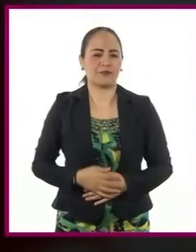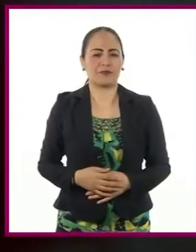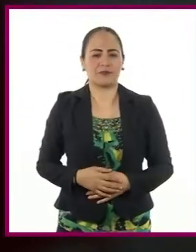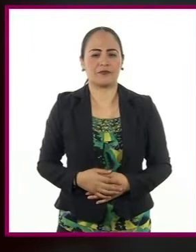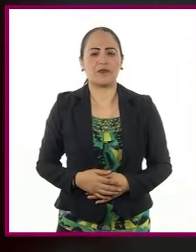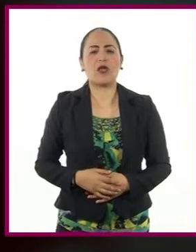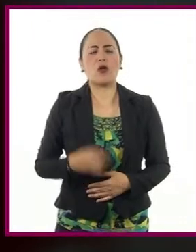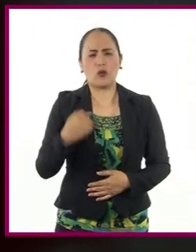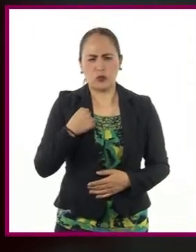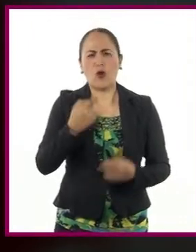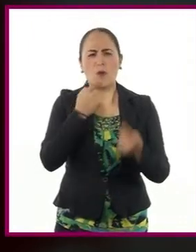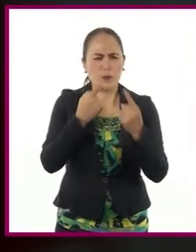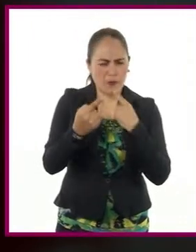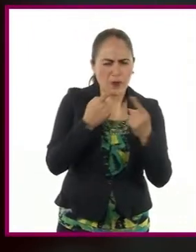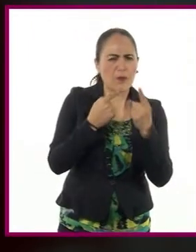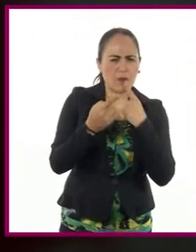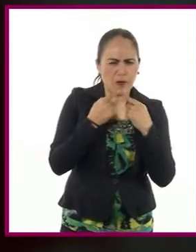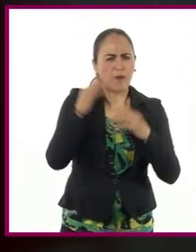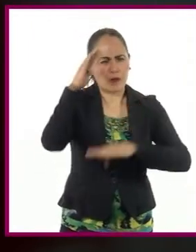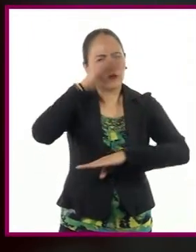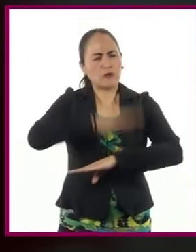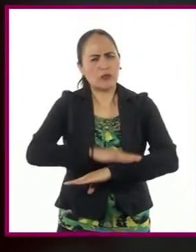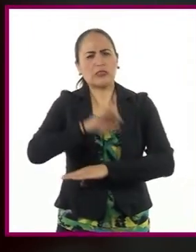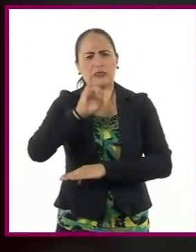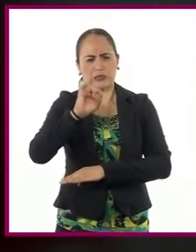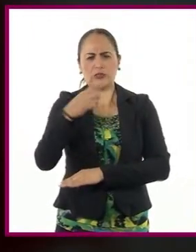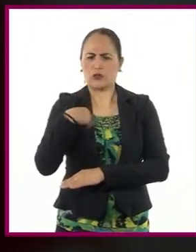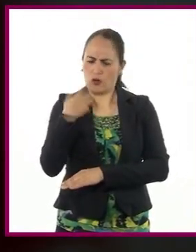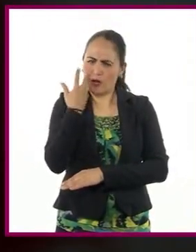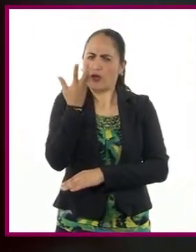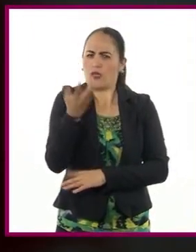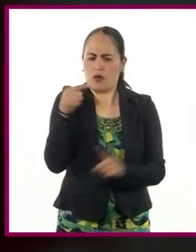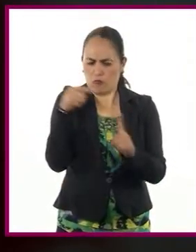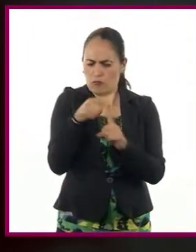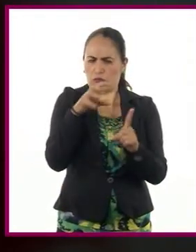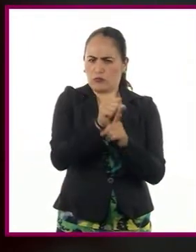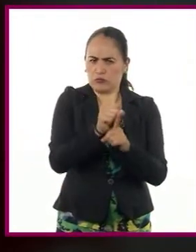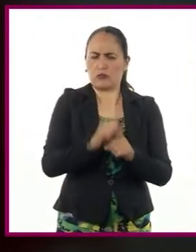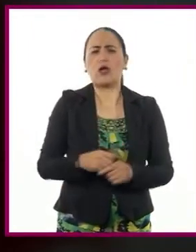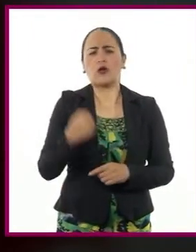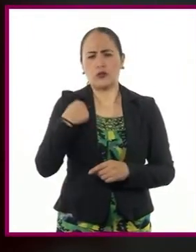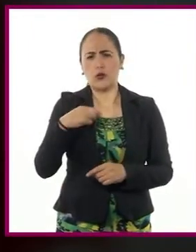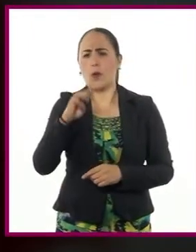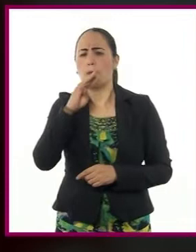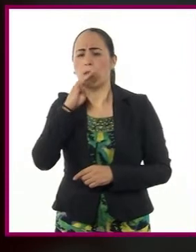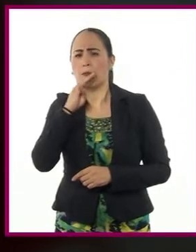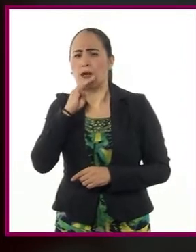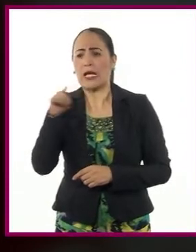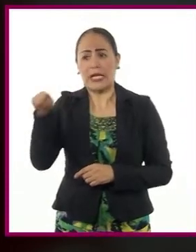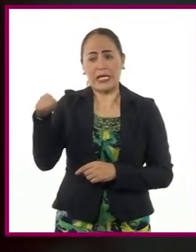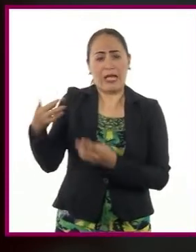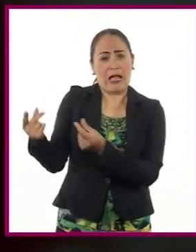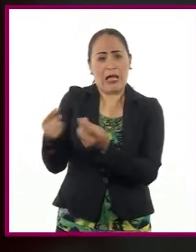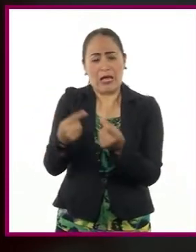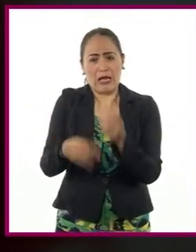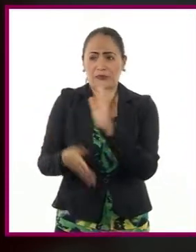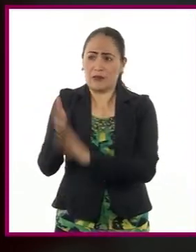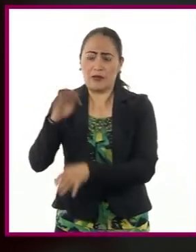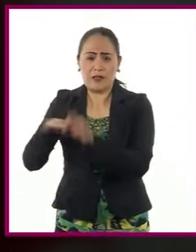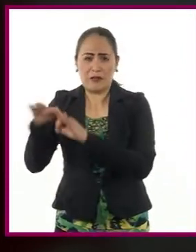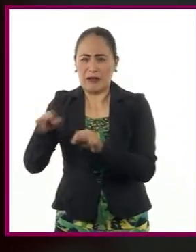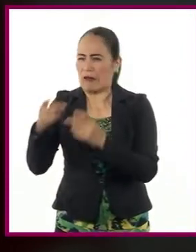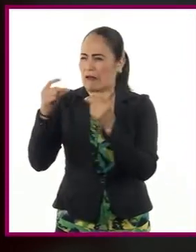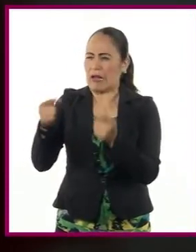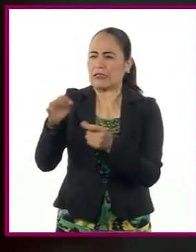Soy bueno negociando porque siempre consigo lo que busco. Por ejemplo, espero a que mi mamá ande con prisas para ir a trabajar y le digo en el